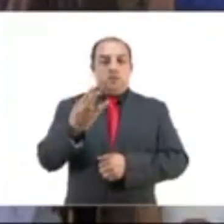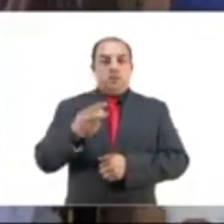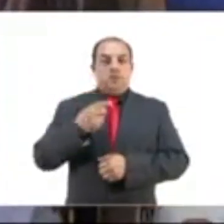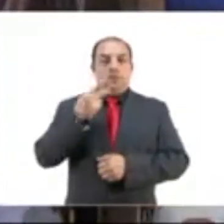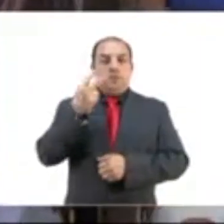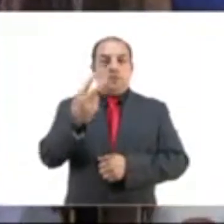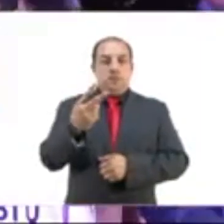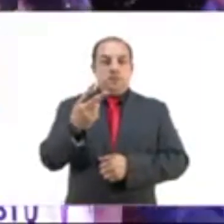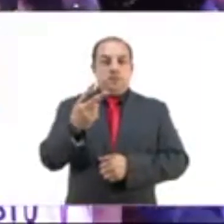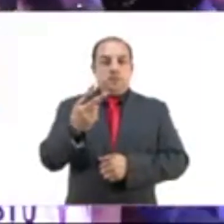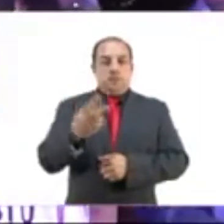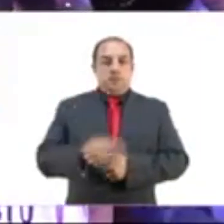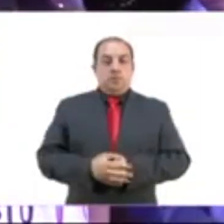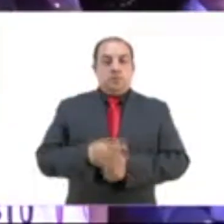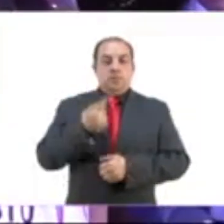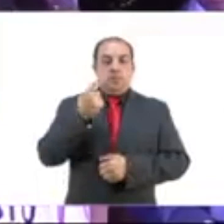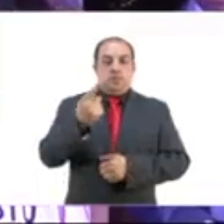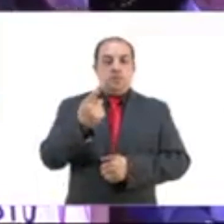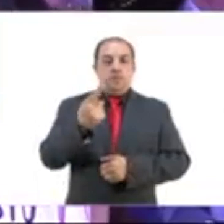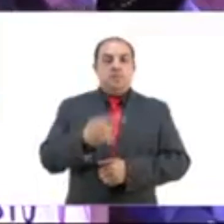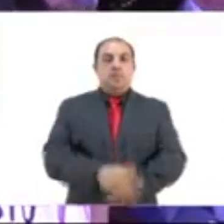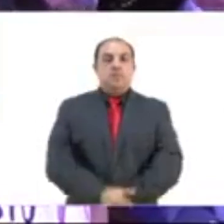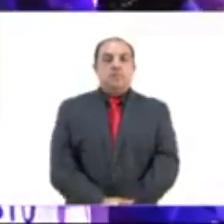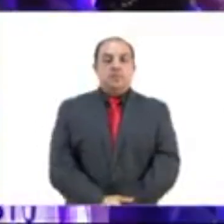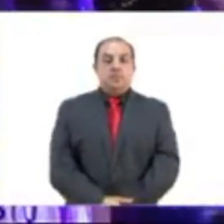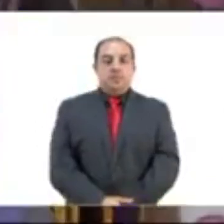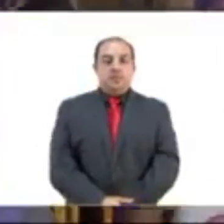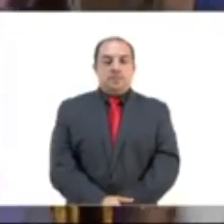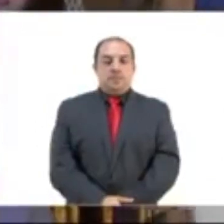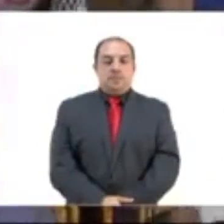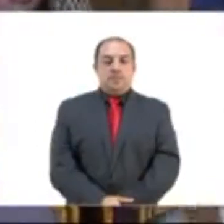3 2 1